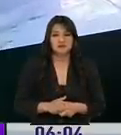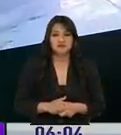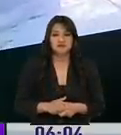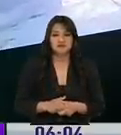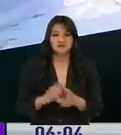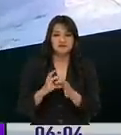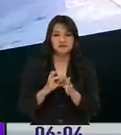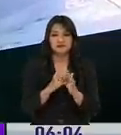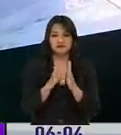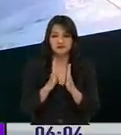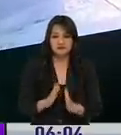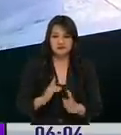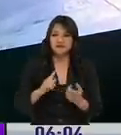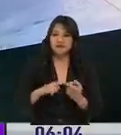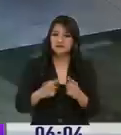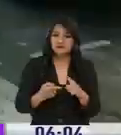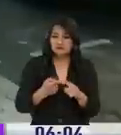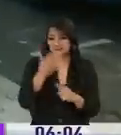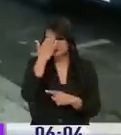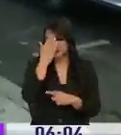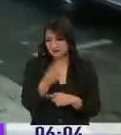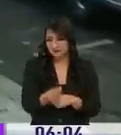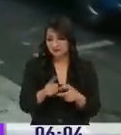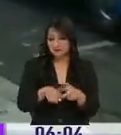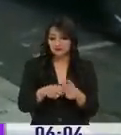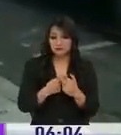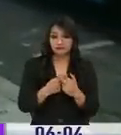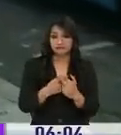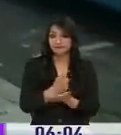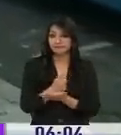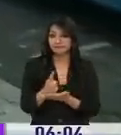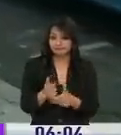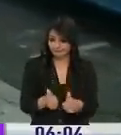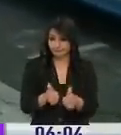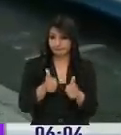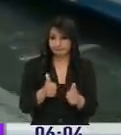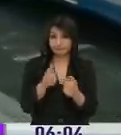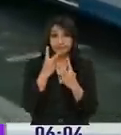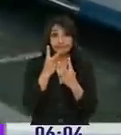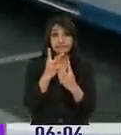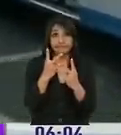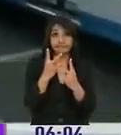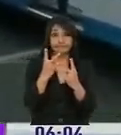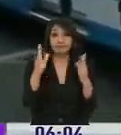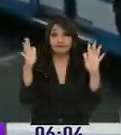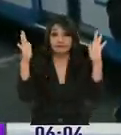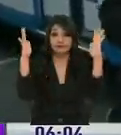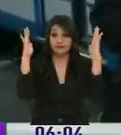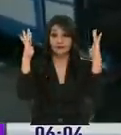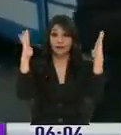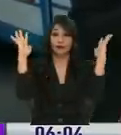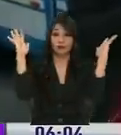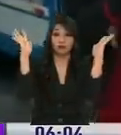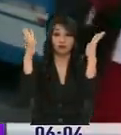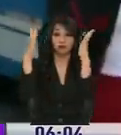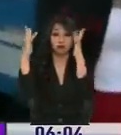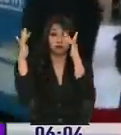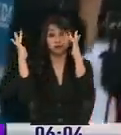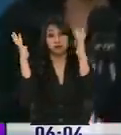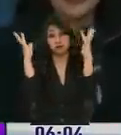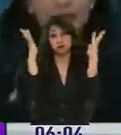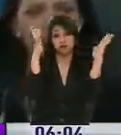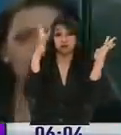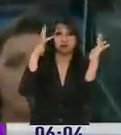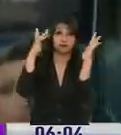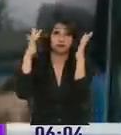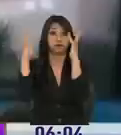Roberto, amigos, que tengan un excelente inicio de semana. Así es, ustedes pueden ver las ramas aquí en el sector de la Avenida Universitaria, cómo se